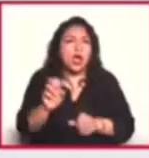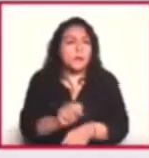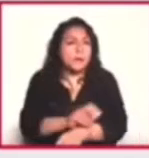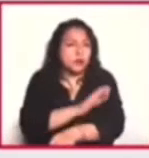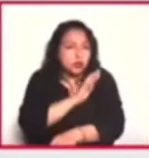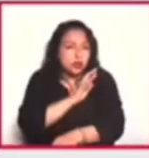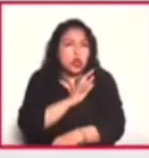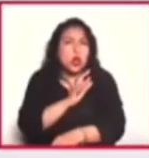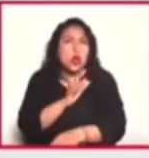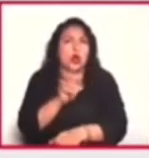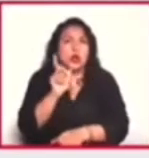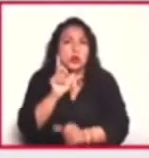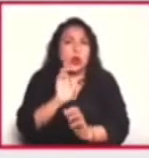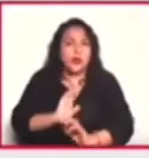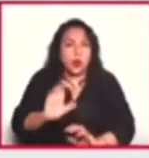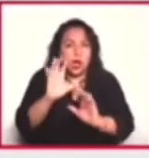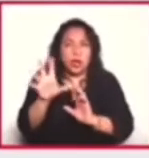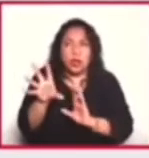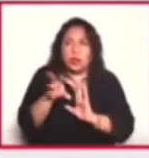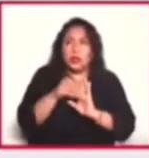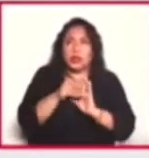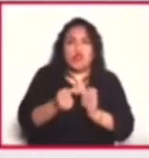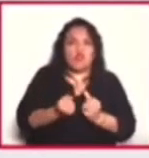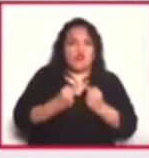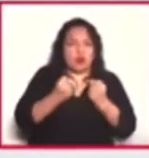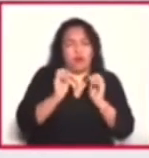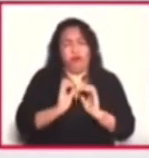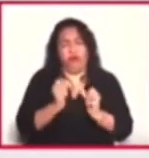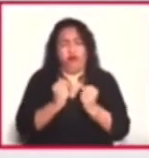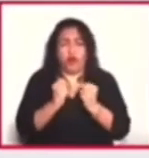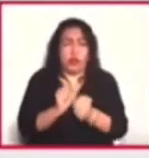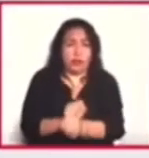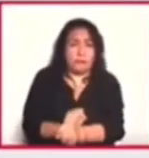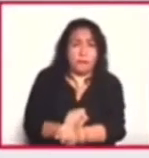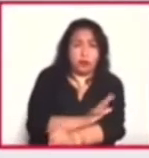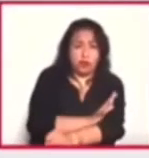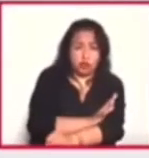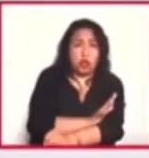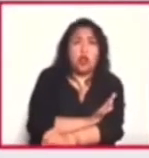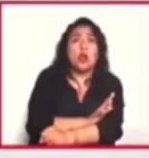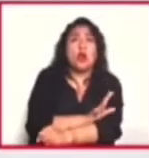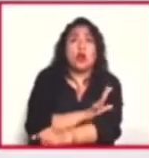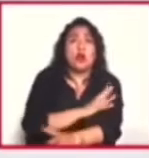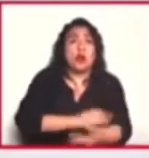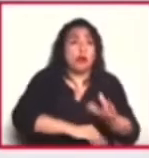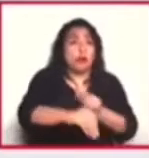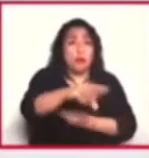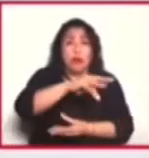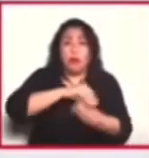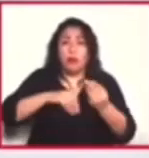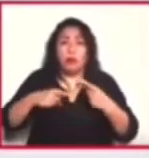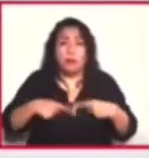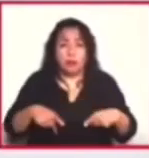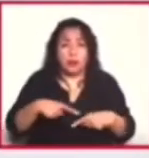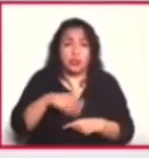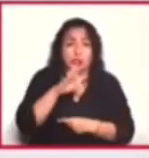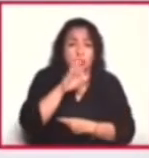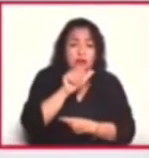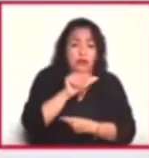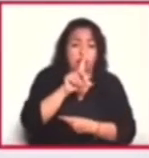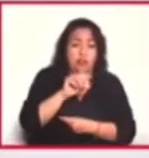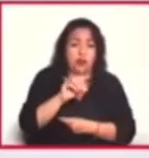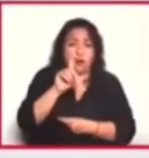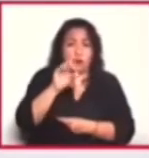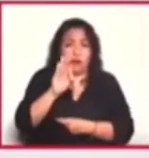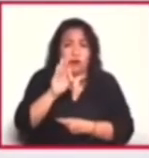cantando, porque es muy intenso y la emoción pasa para las personas. Fado es